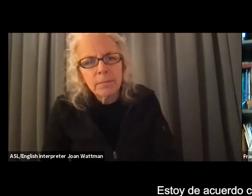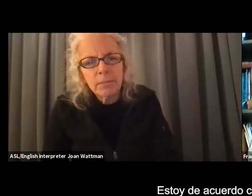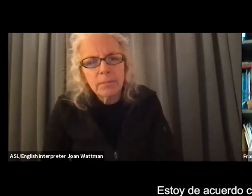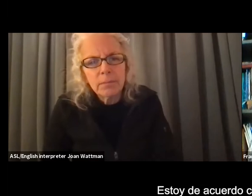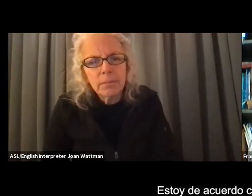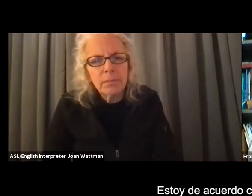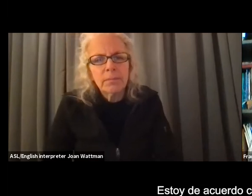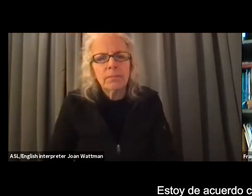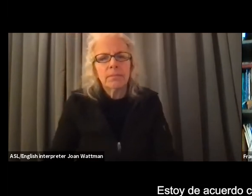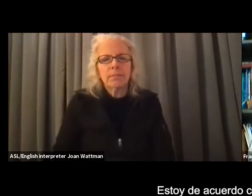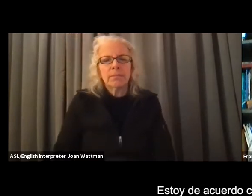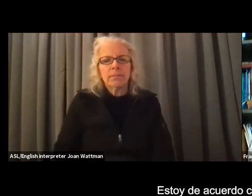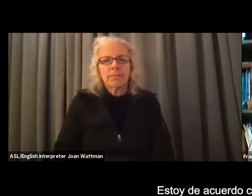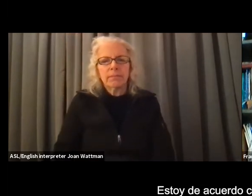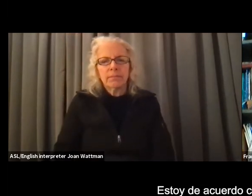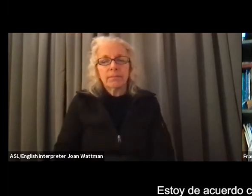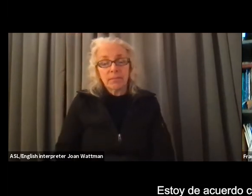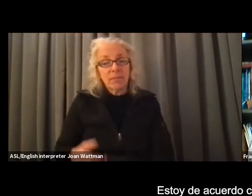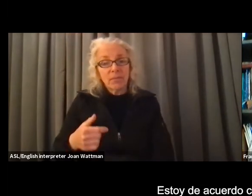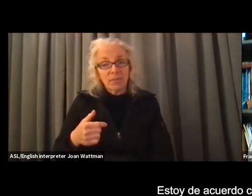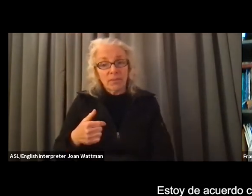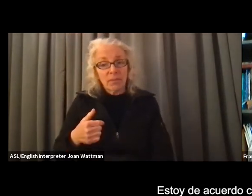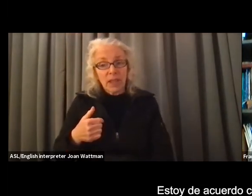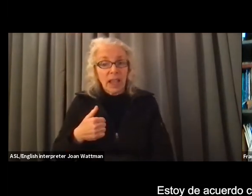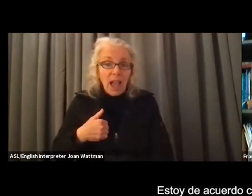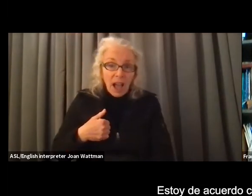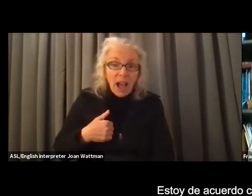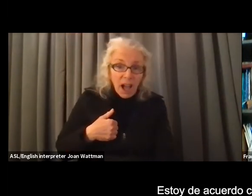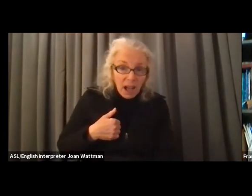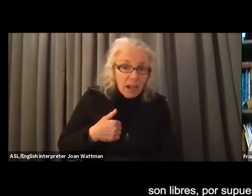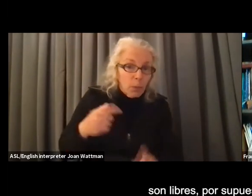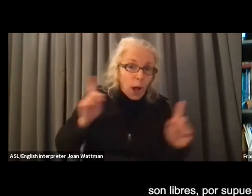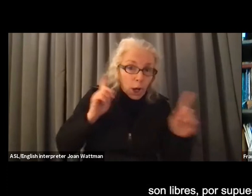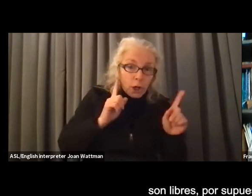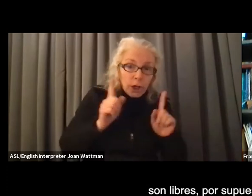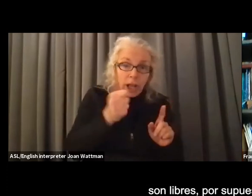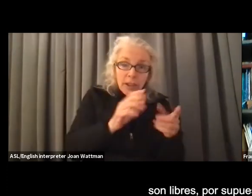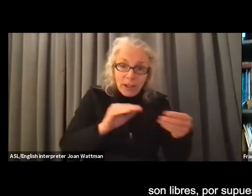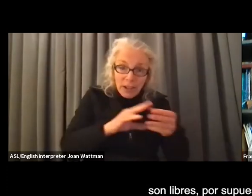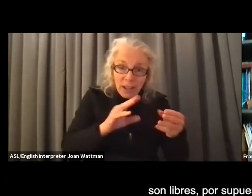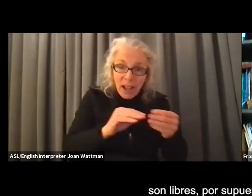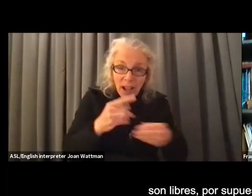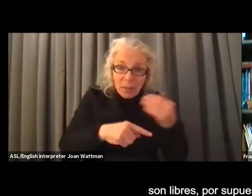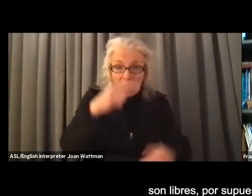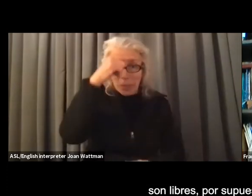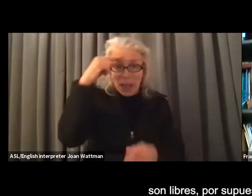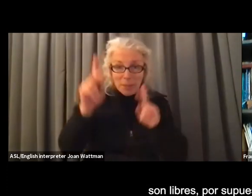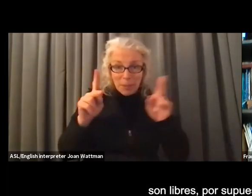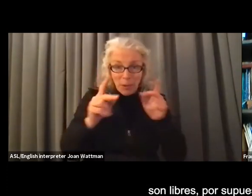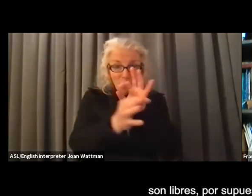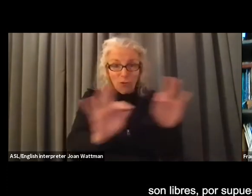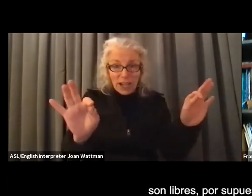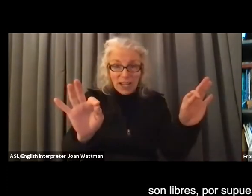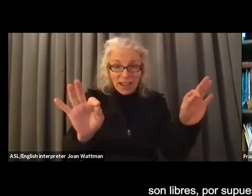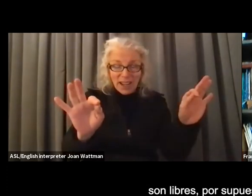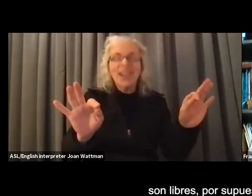Estoy de acuerdo con lo que dicen, que cuando toda la gente negra sea libre, por supuesto la humanidad será libre,